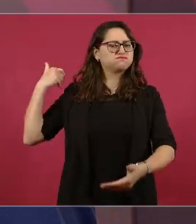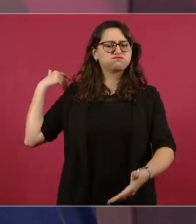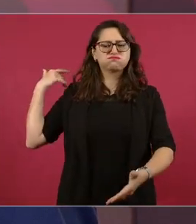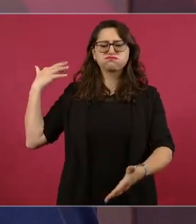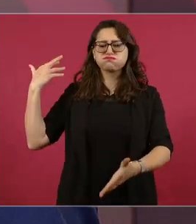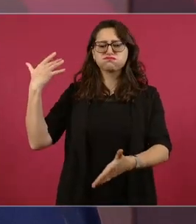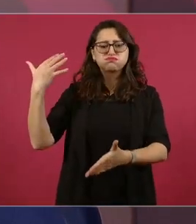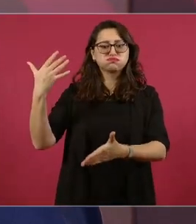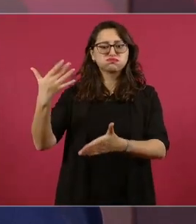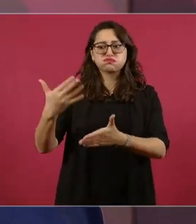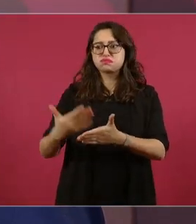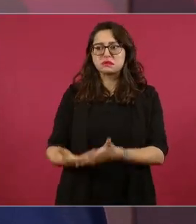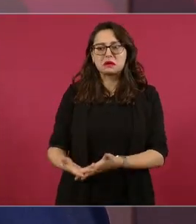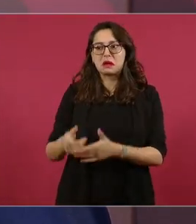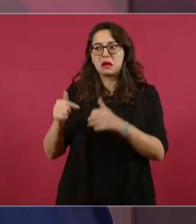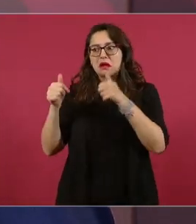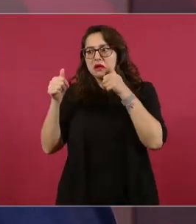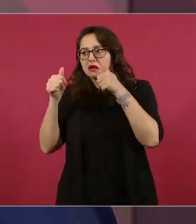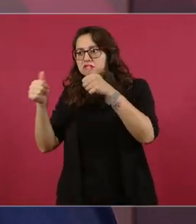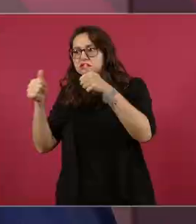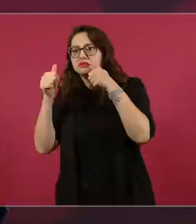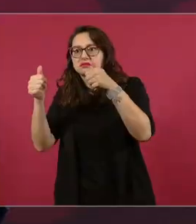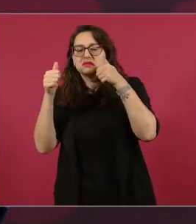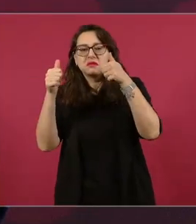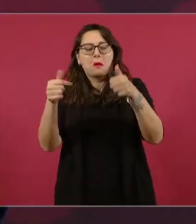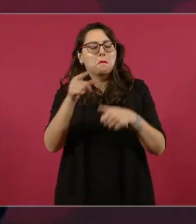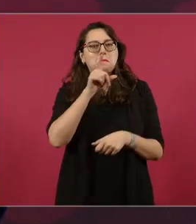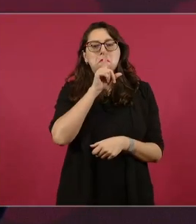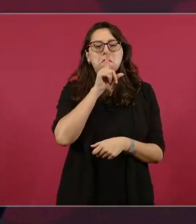el proyecto de